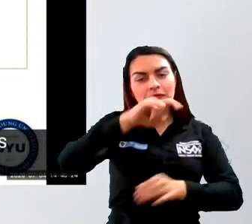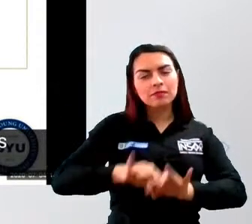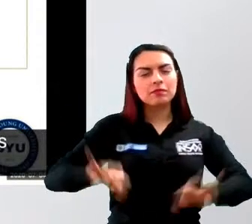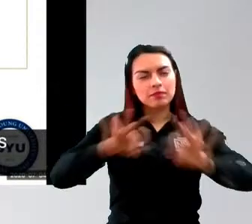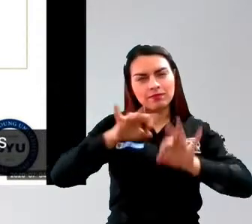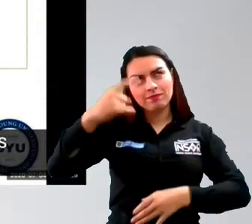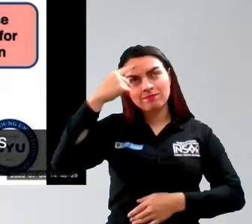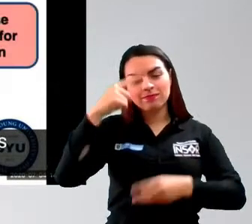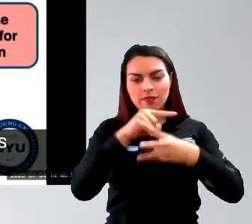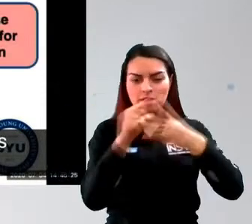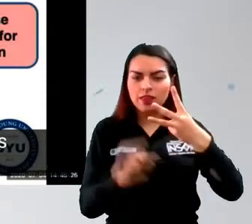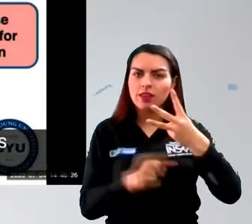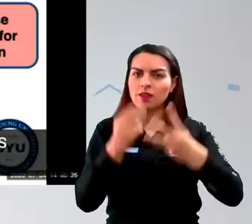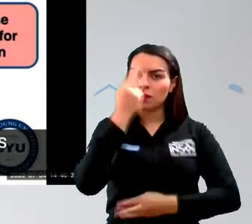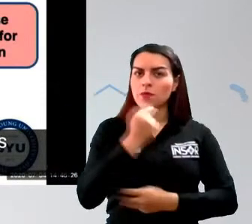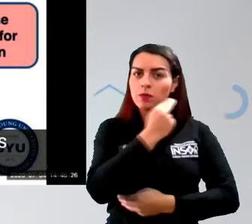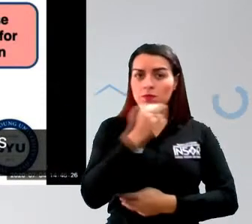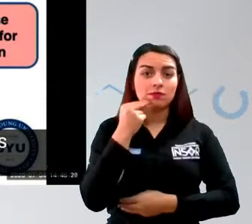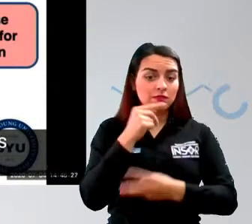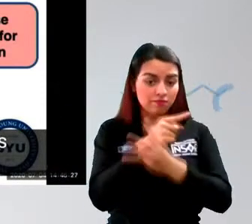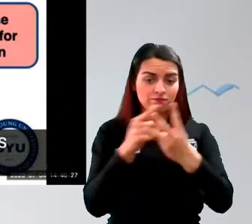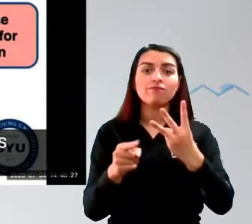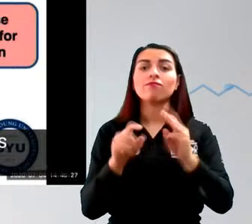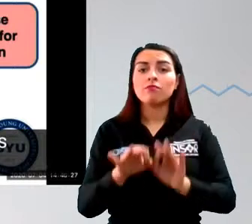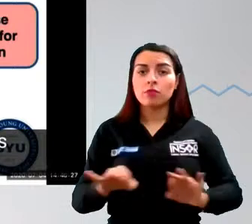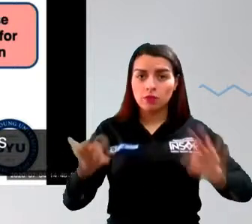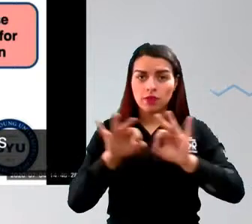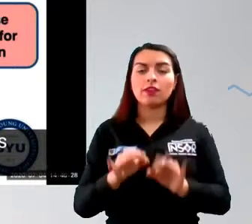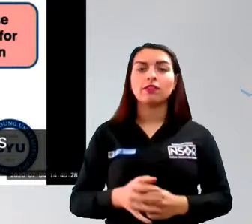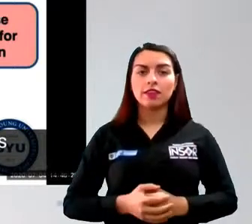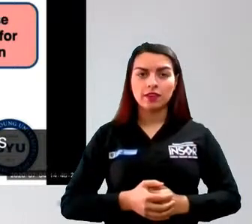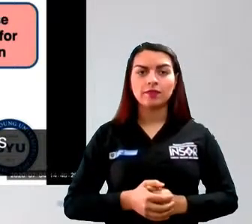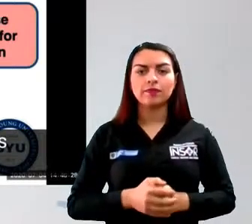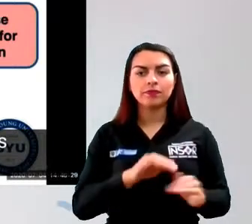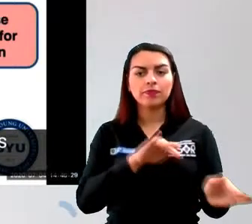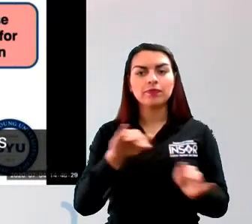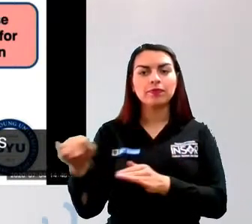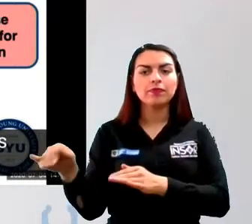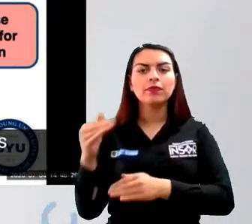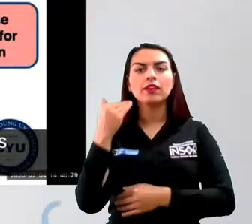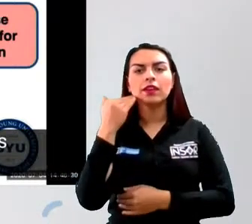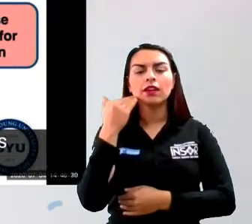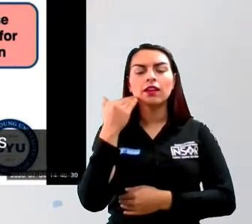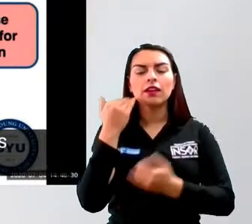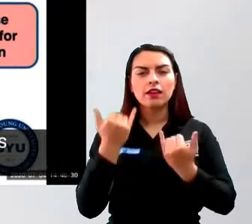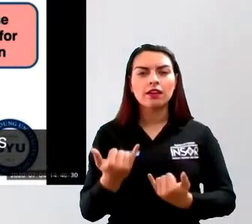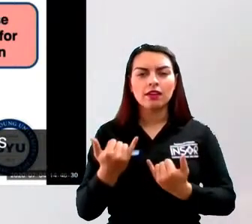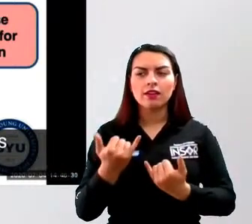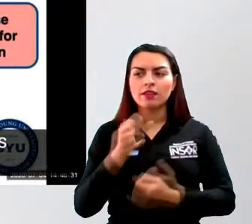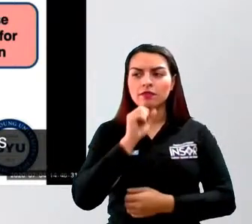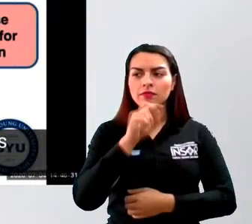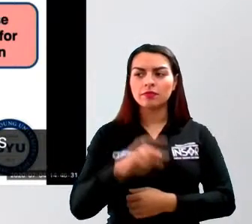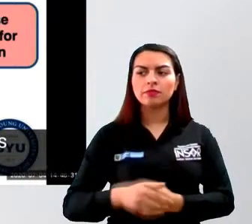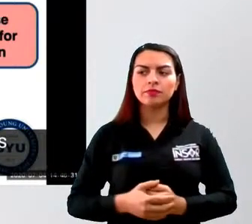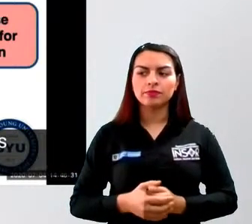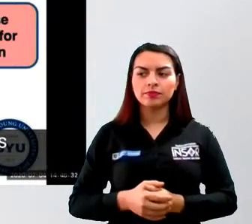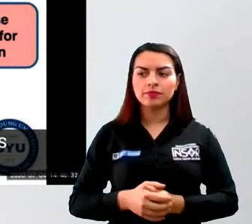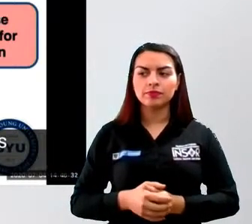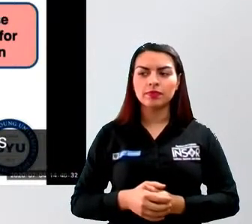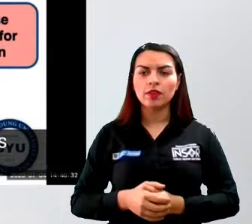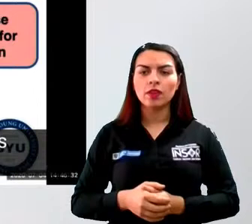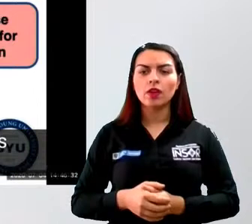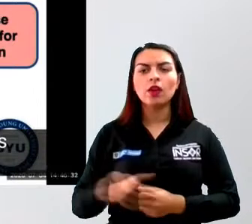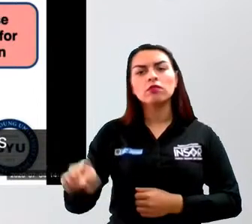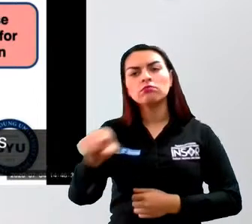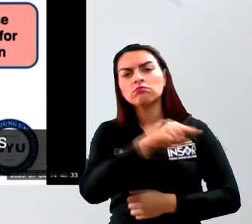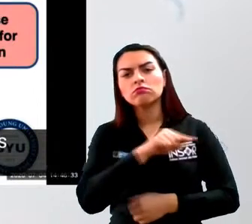Los tres son muy importantes. Deseo preguntar ¿Cómo brindan ustedes este tipo de apoyo en